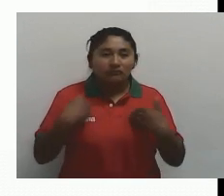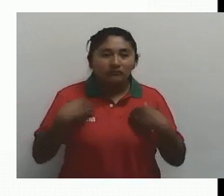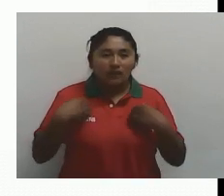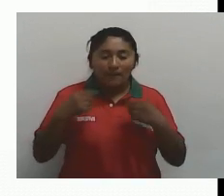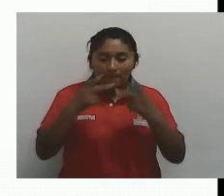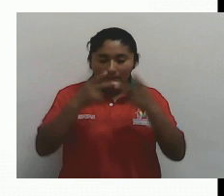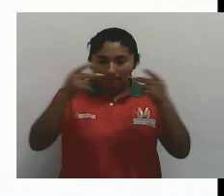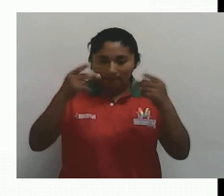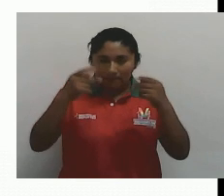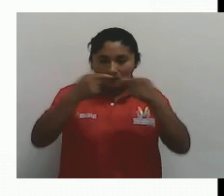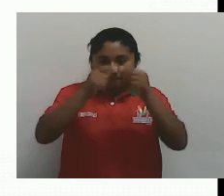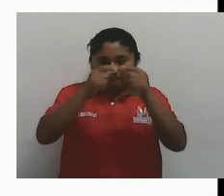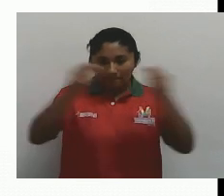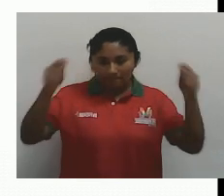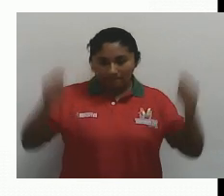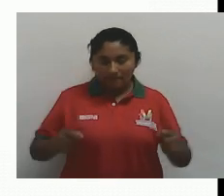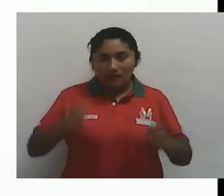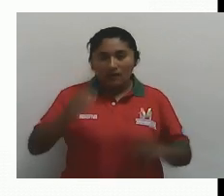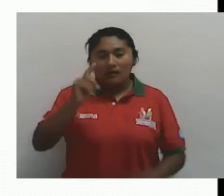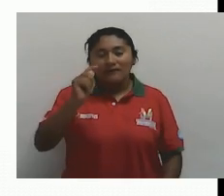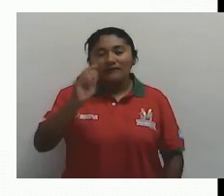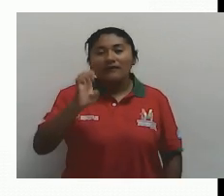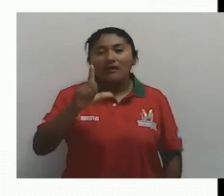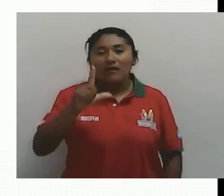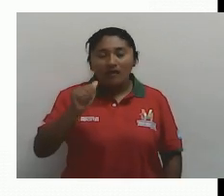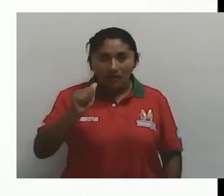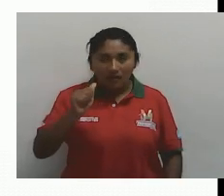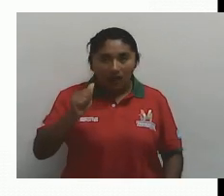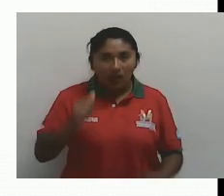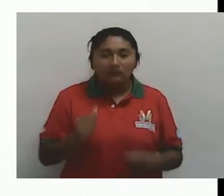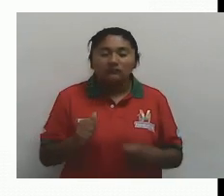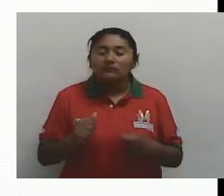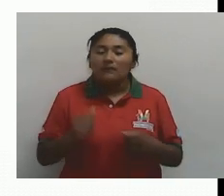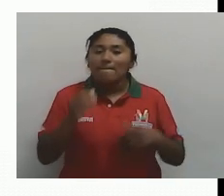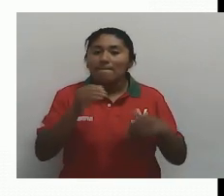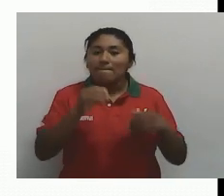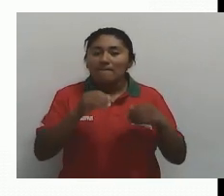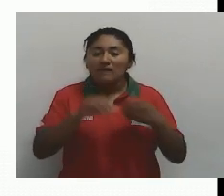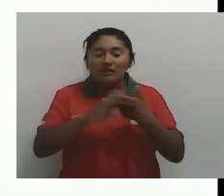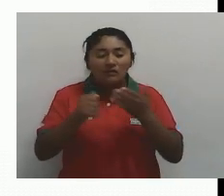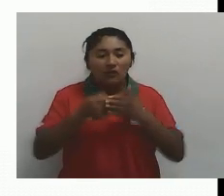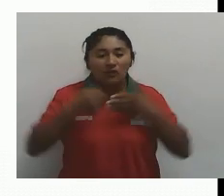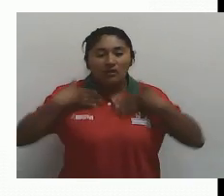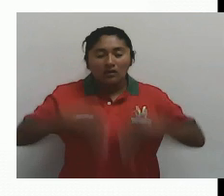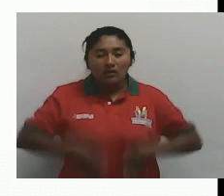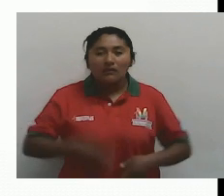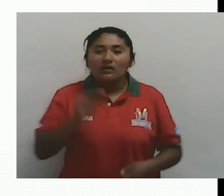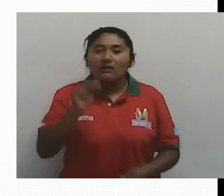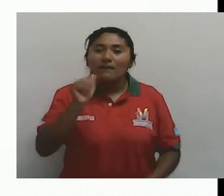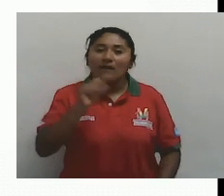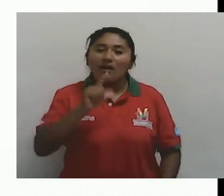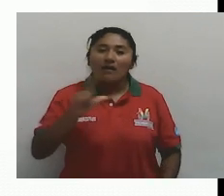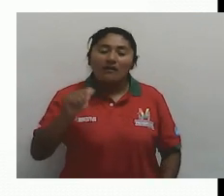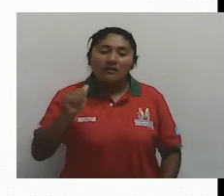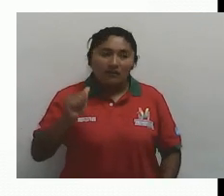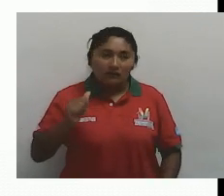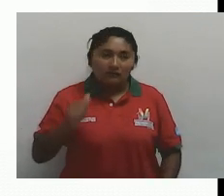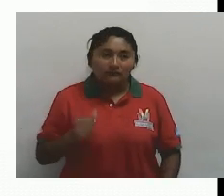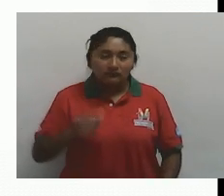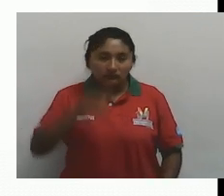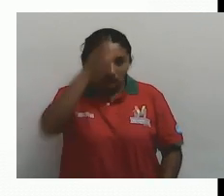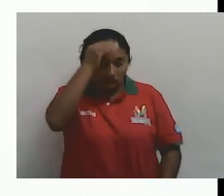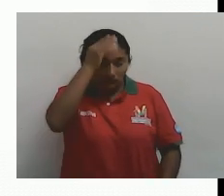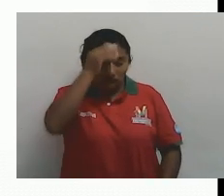Y lo que deberíamos evitar, los niños eso no conocen, entonces ellos nadan. Y cuando sale la boleta